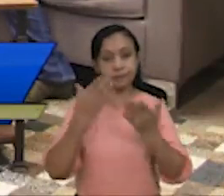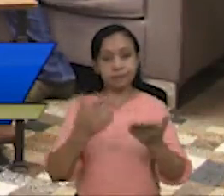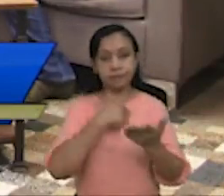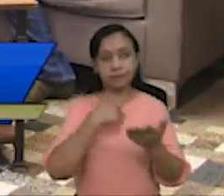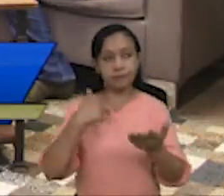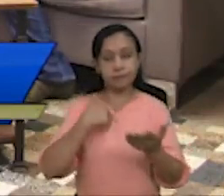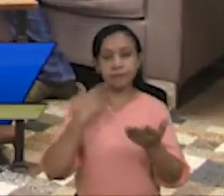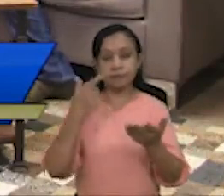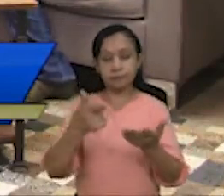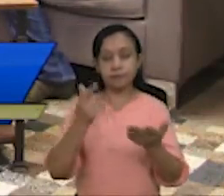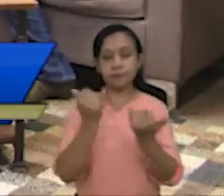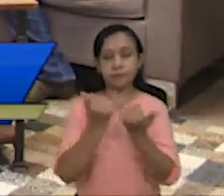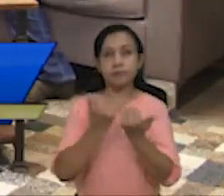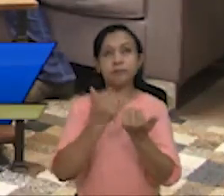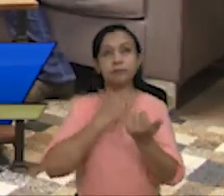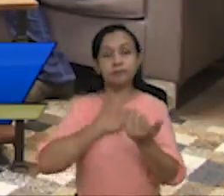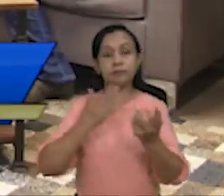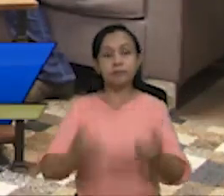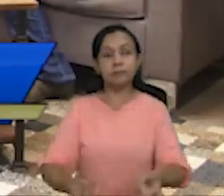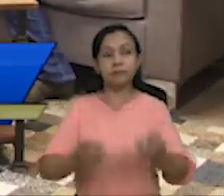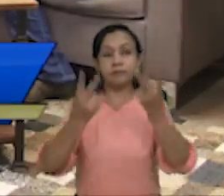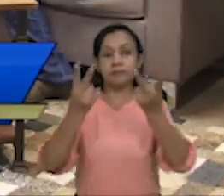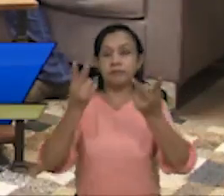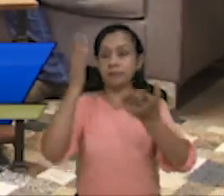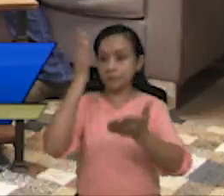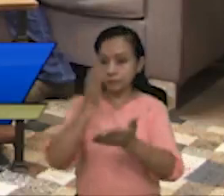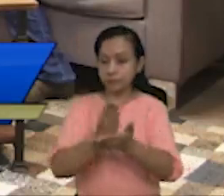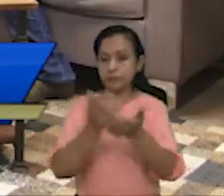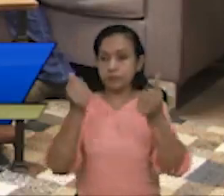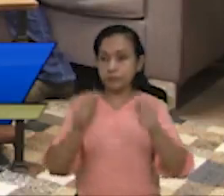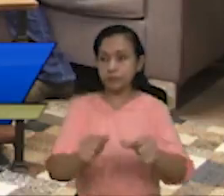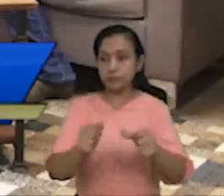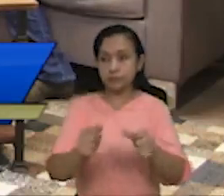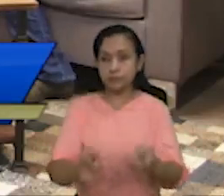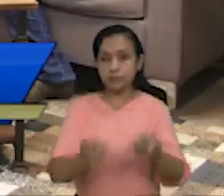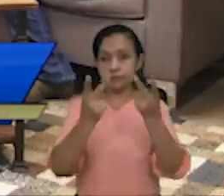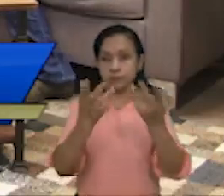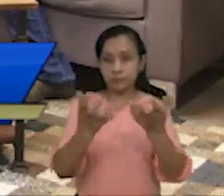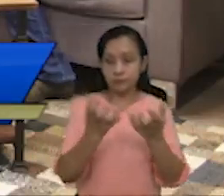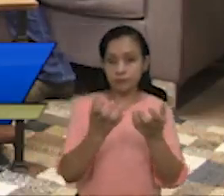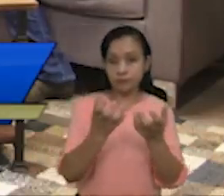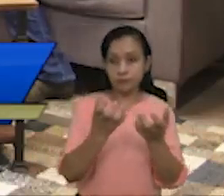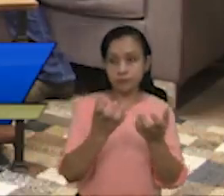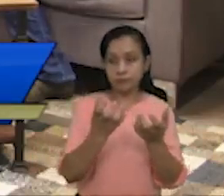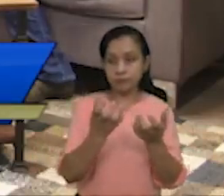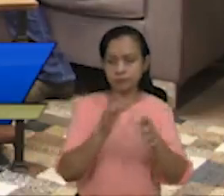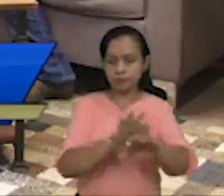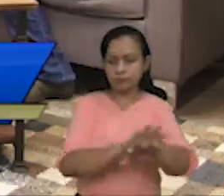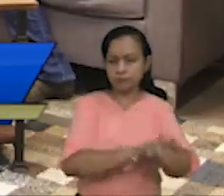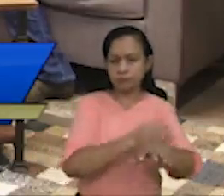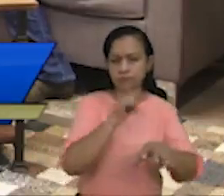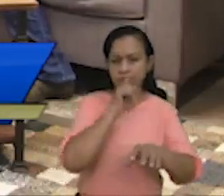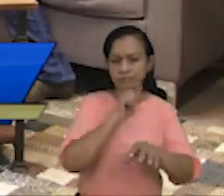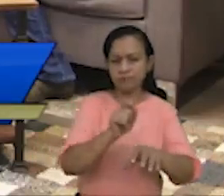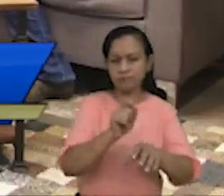a mí me tocó en algún momento de mi vida decidir si quería quedarme en un medio donde no me sentía a